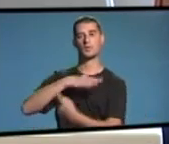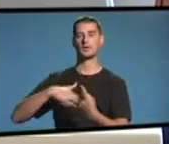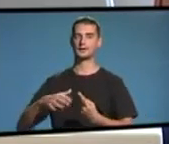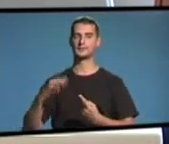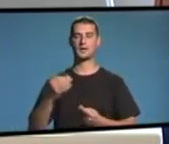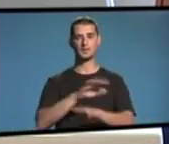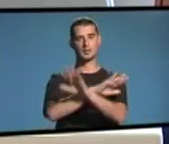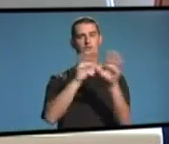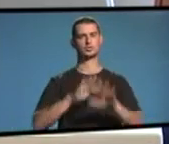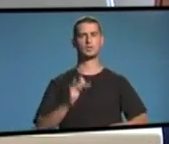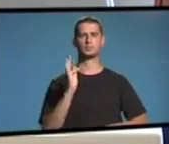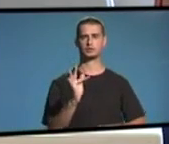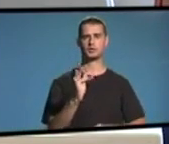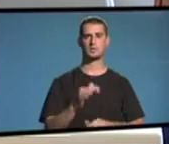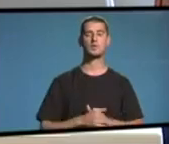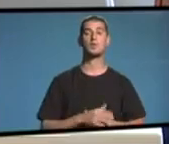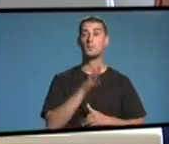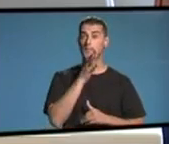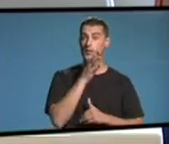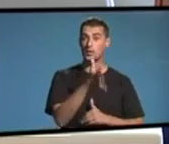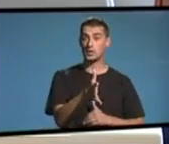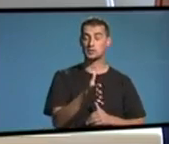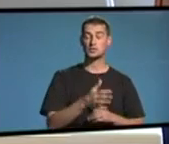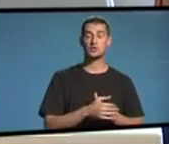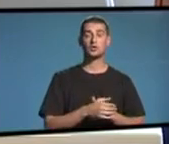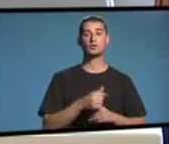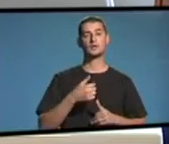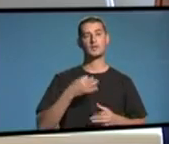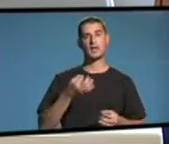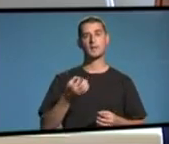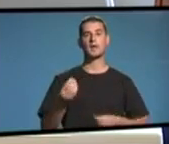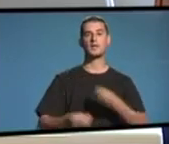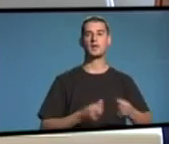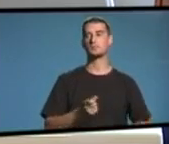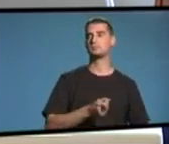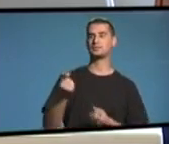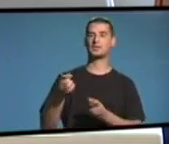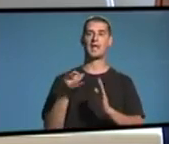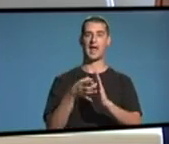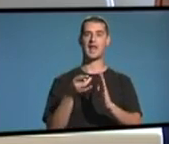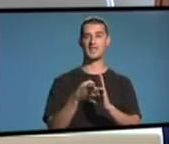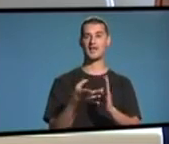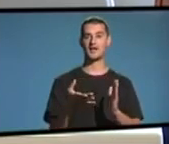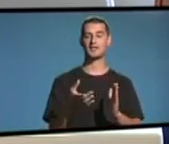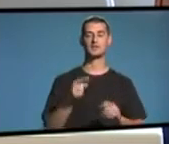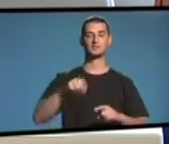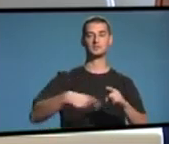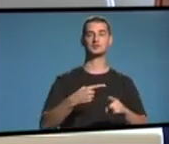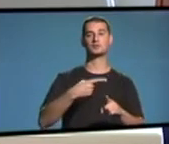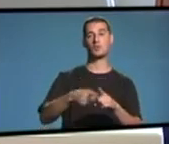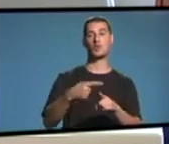durante todo o proceso de fabricación, producción, embalaxe, amacenamento e distribución. É moi boa idea porque realmente os nosos produtos